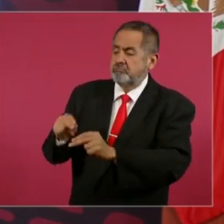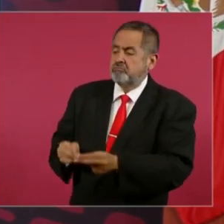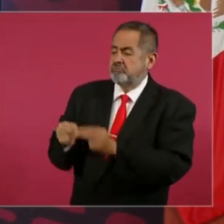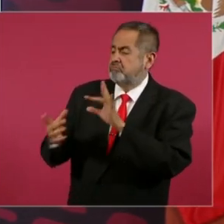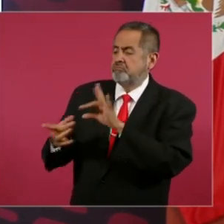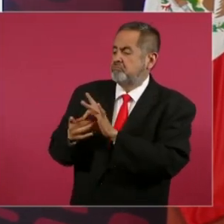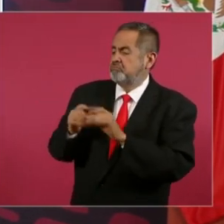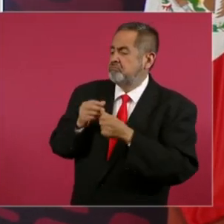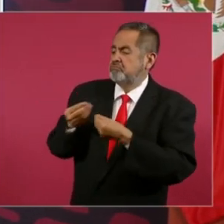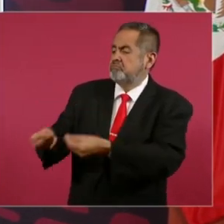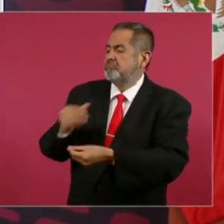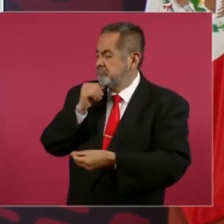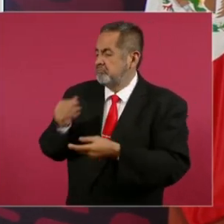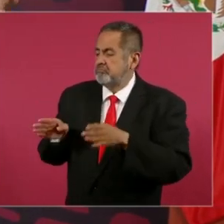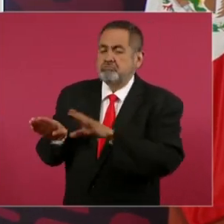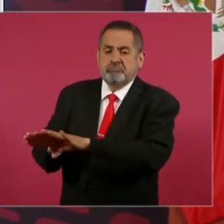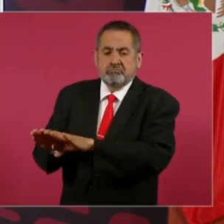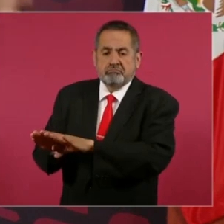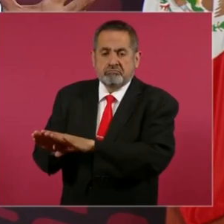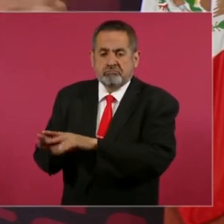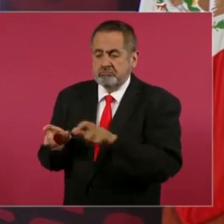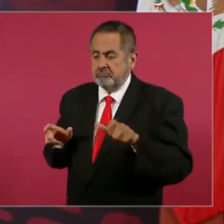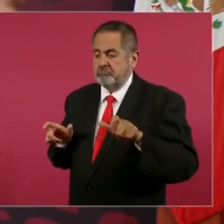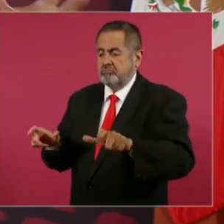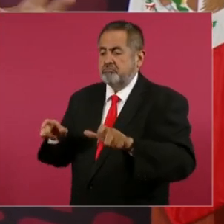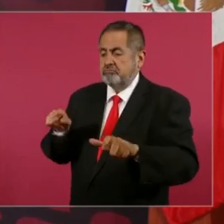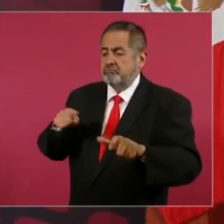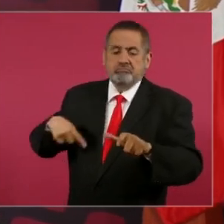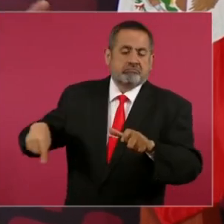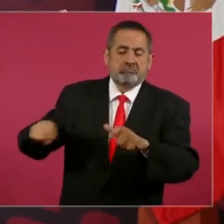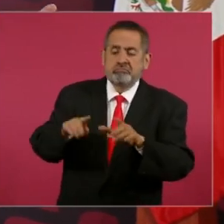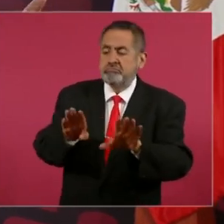Imagínense, te bloqueo